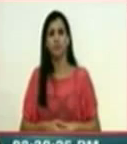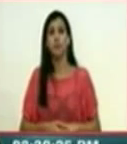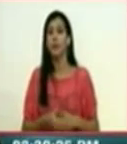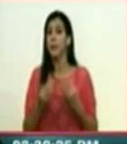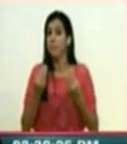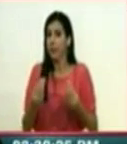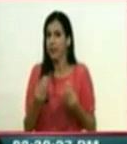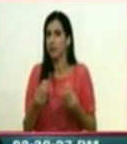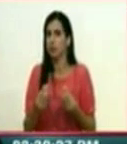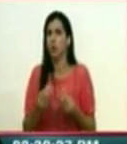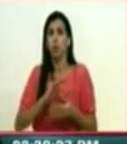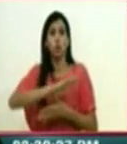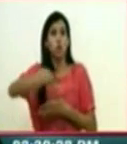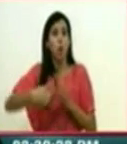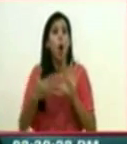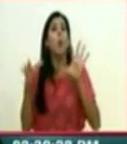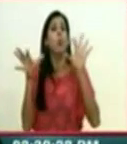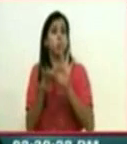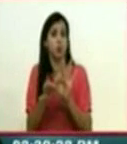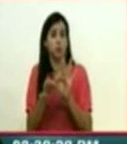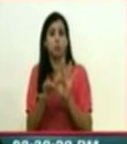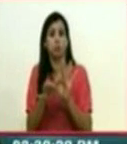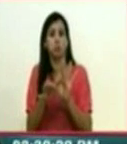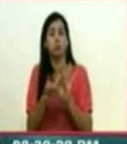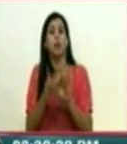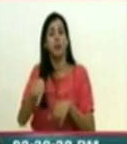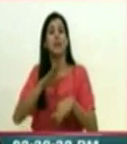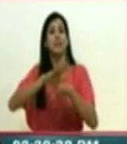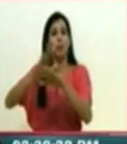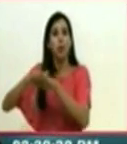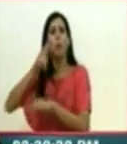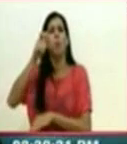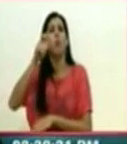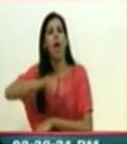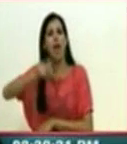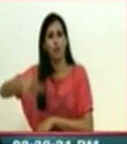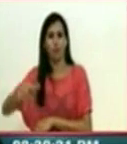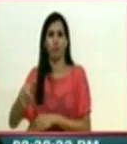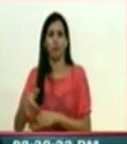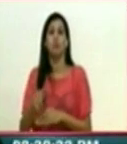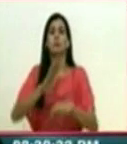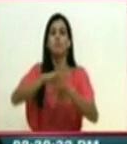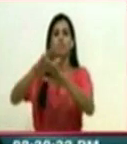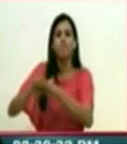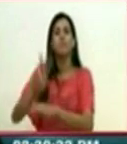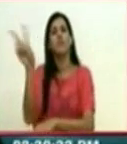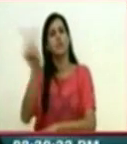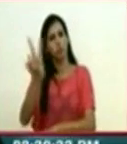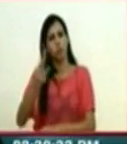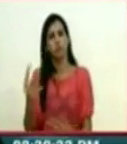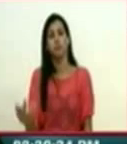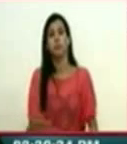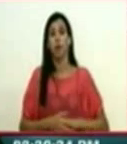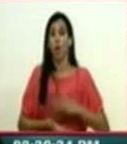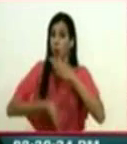que unamos mayor esfuerzo y hago un llamado a nuestro pueblo, al pueblo de Venezuela, para